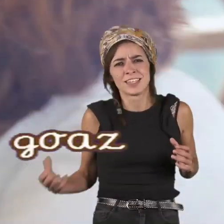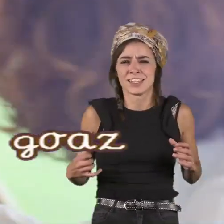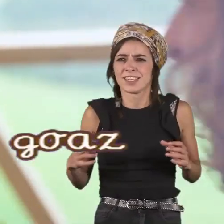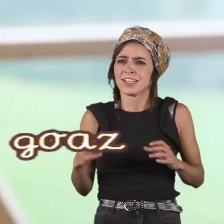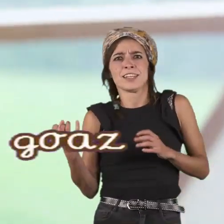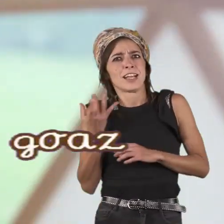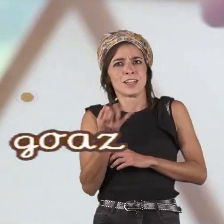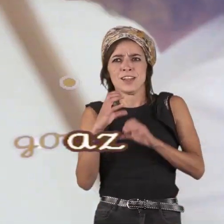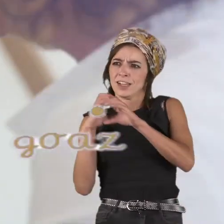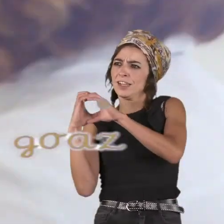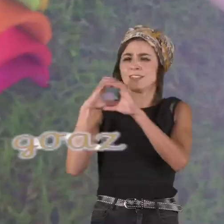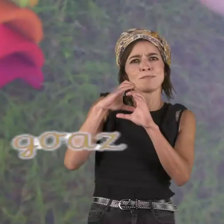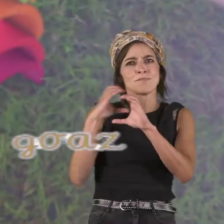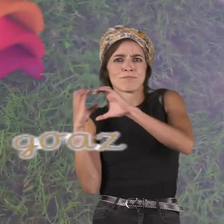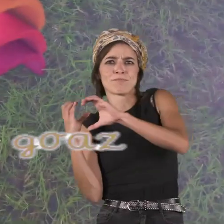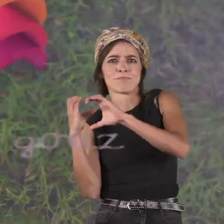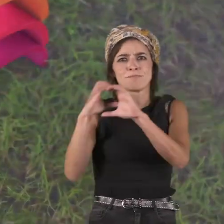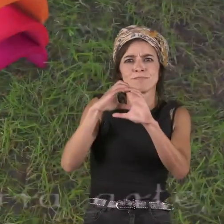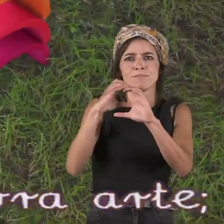Bagoi bere angoaz,